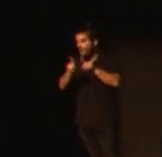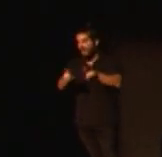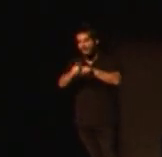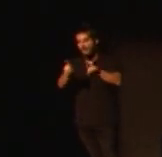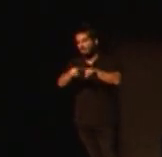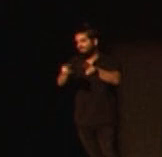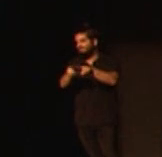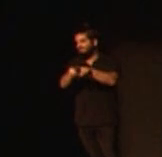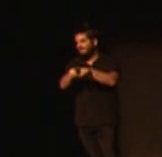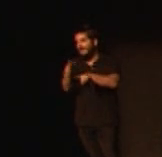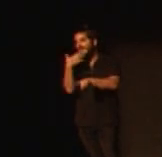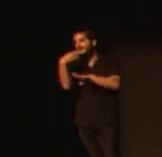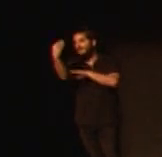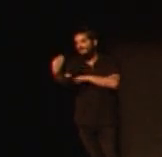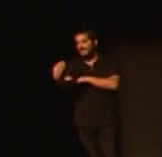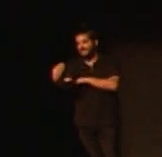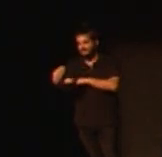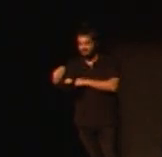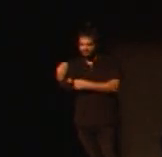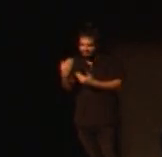ejemplo para todo el mundo.